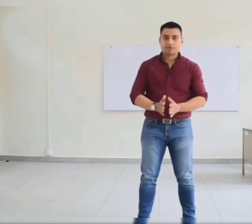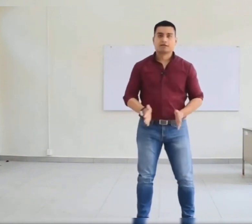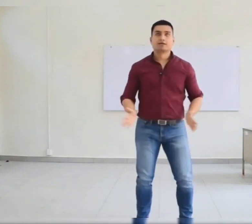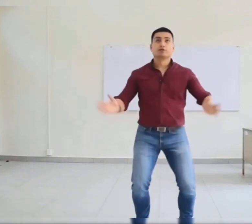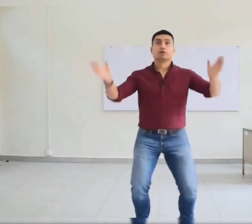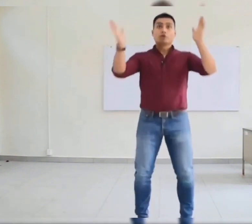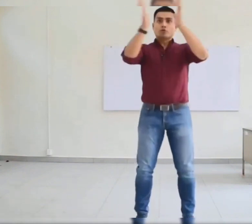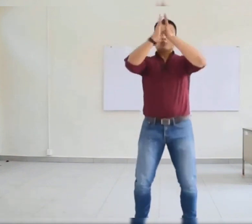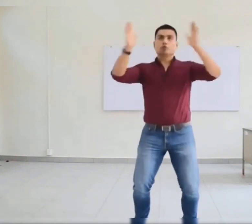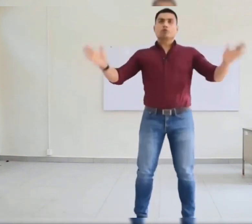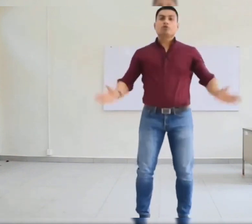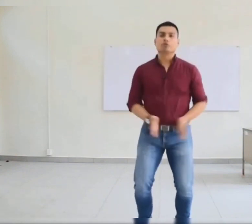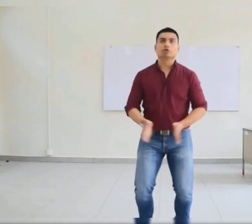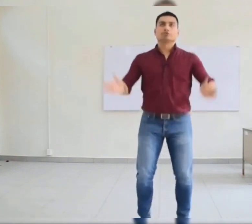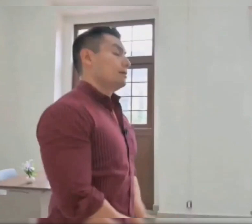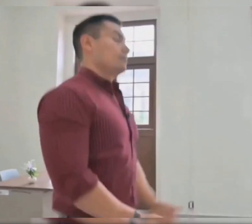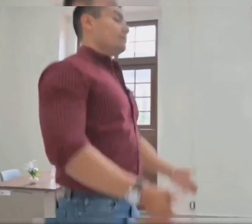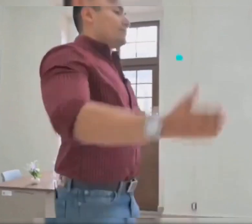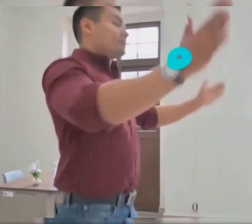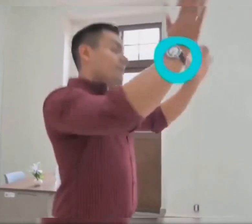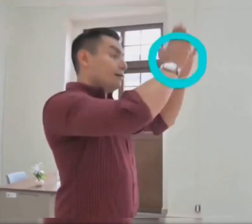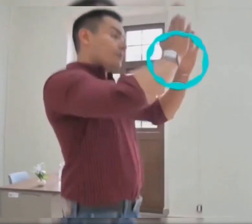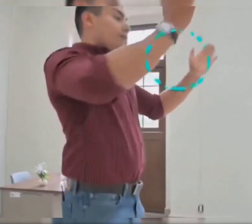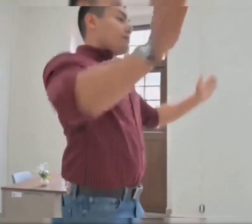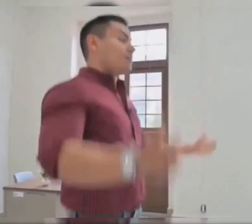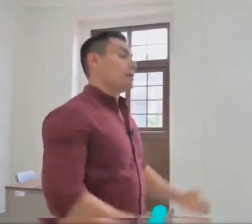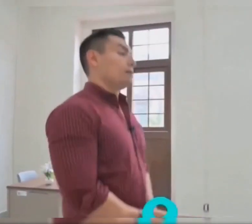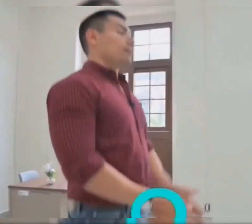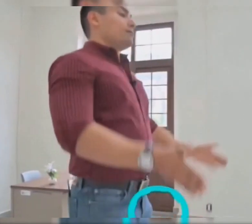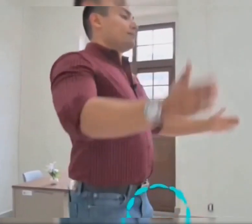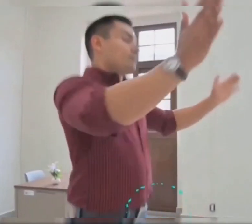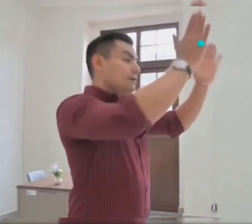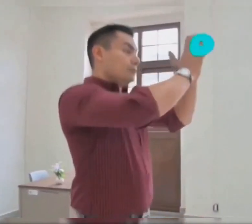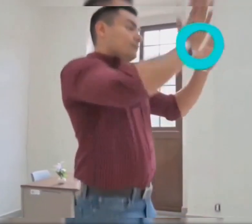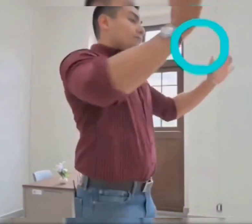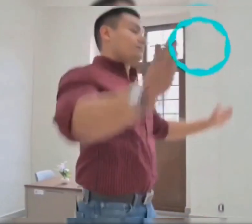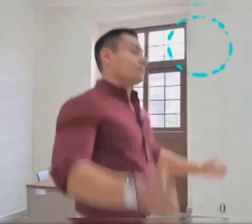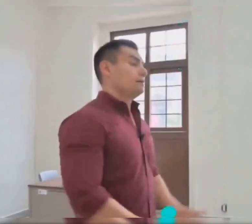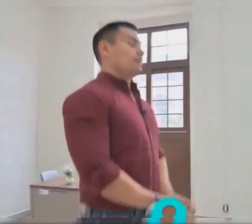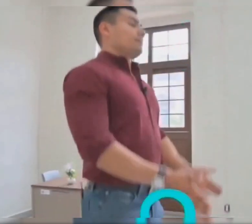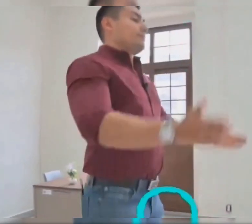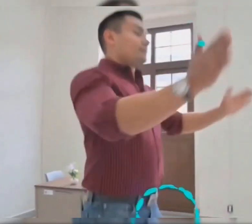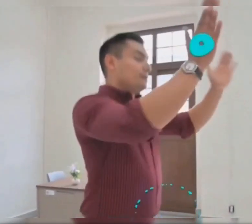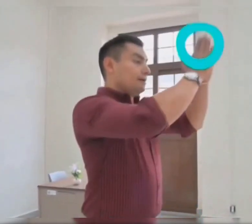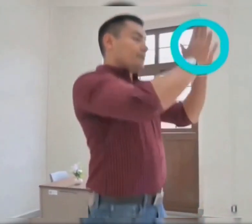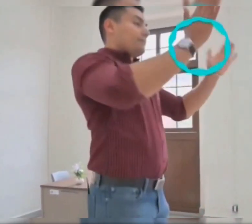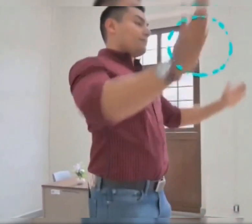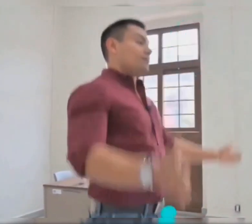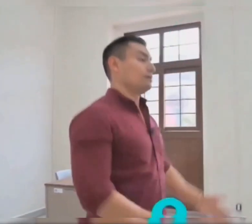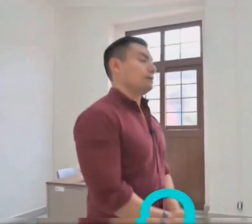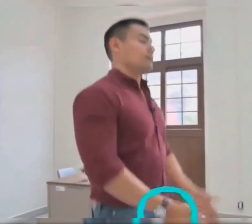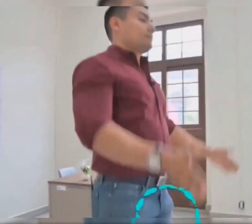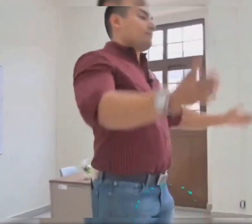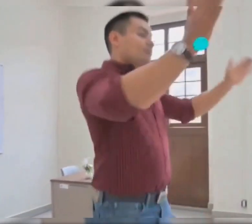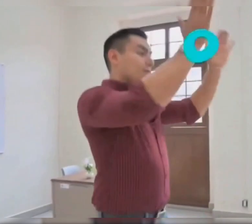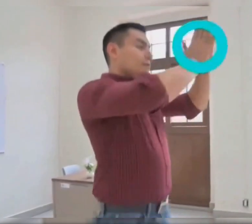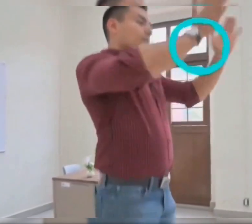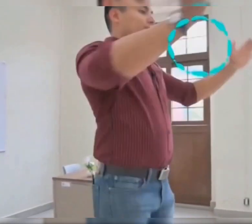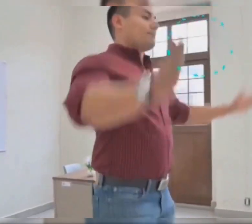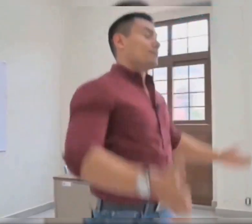¿Estamos listos? 1, 2, 1, 2. 1, 2, 1, 2.